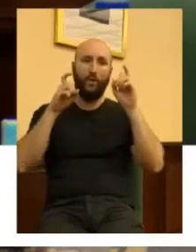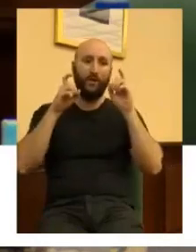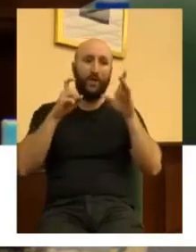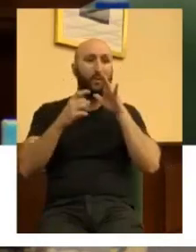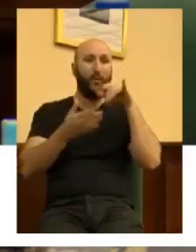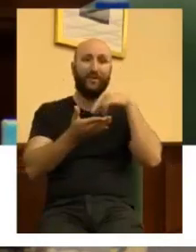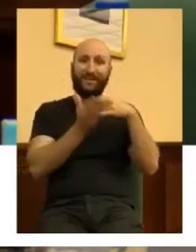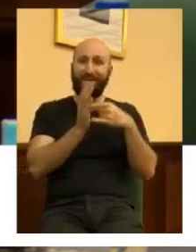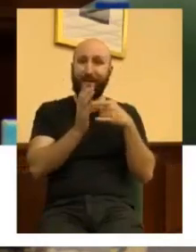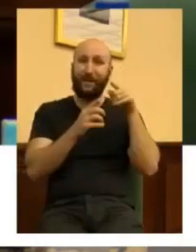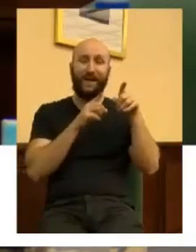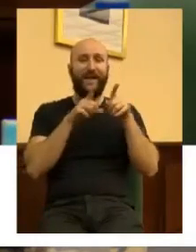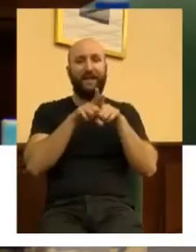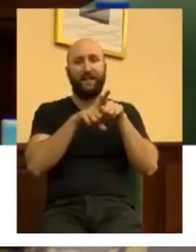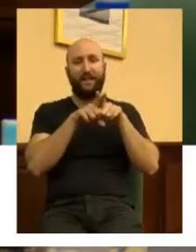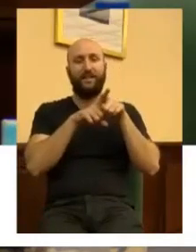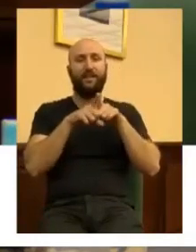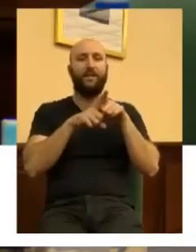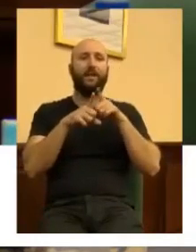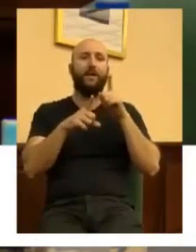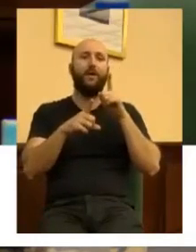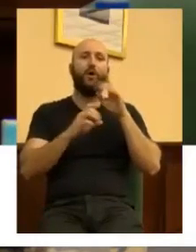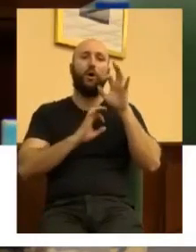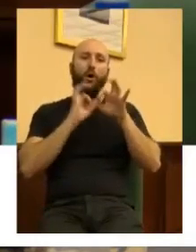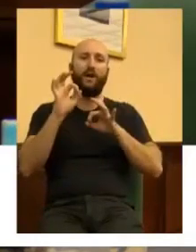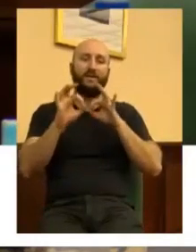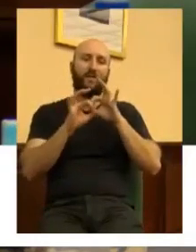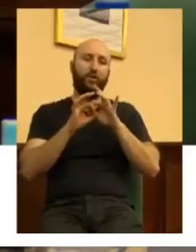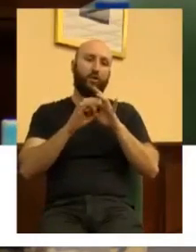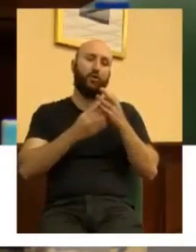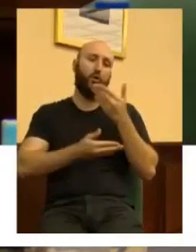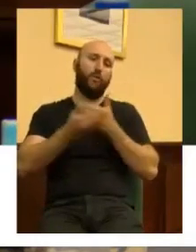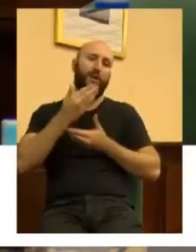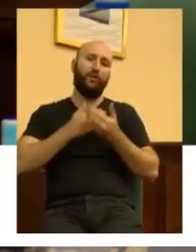sido criticados por la Organización para la Cooperación y el Desarrollo Económico de Europa.